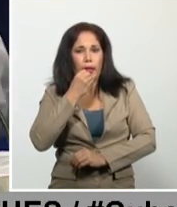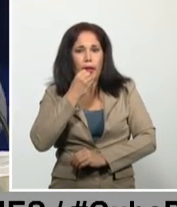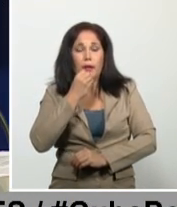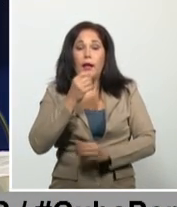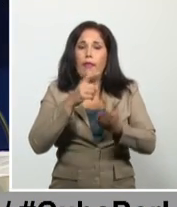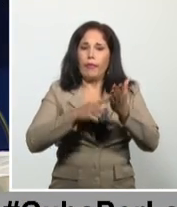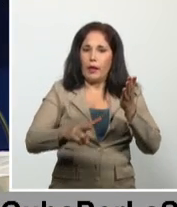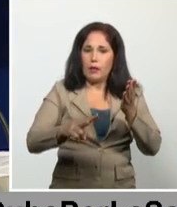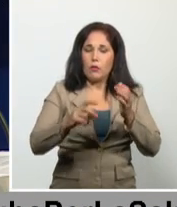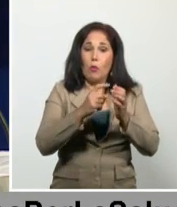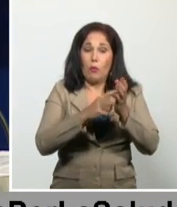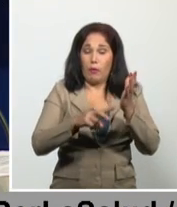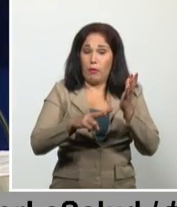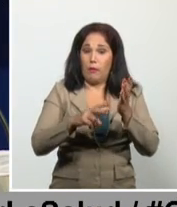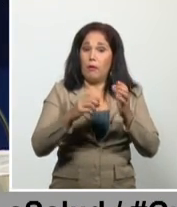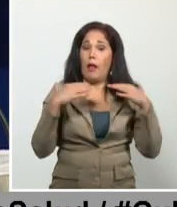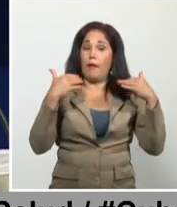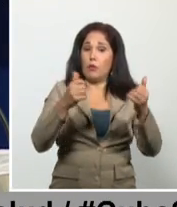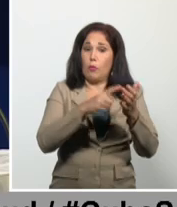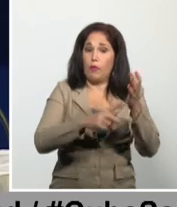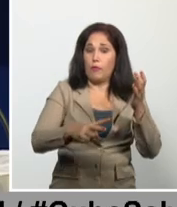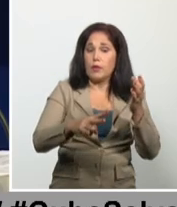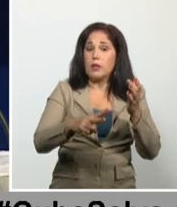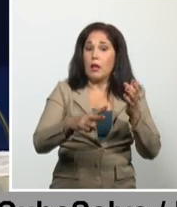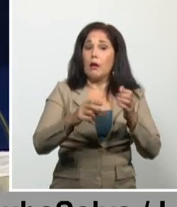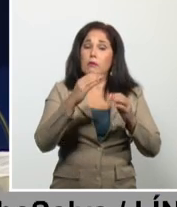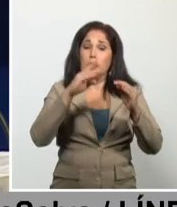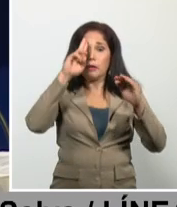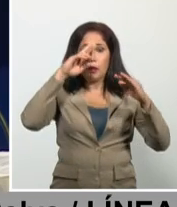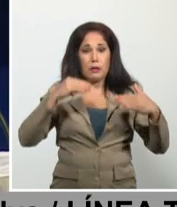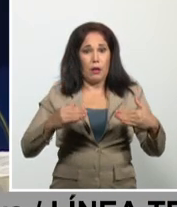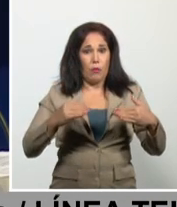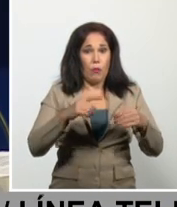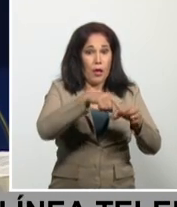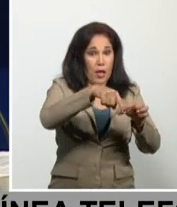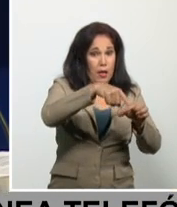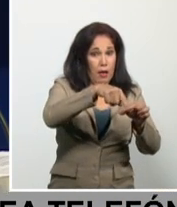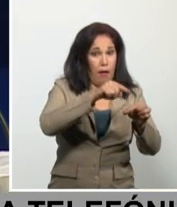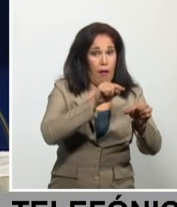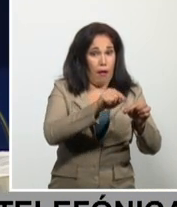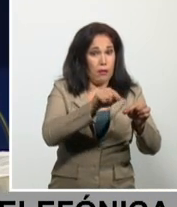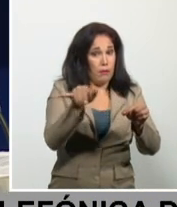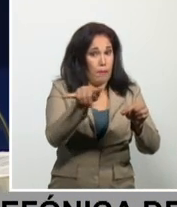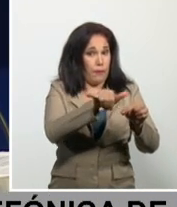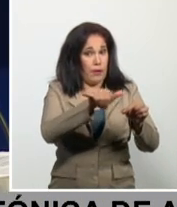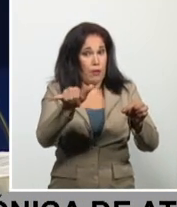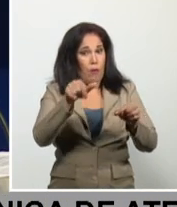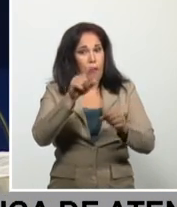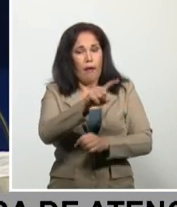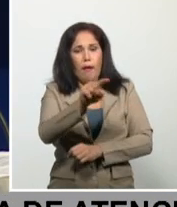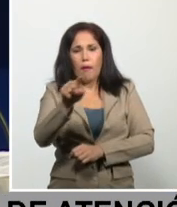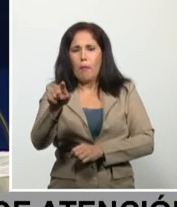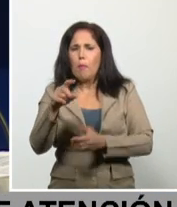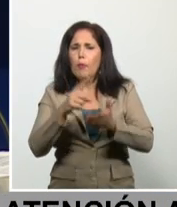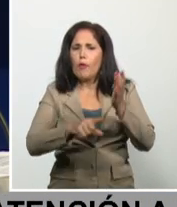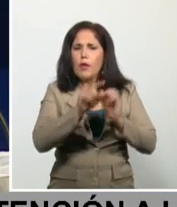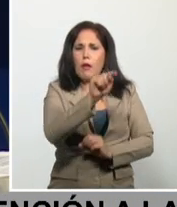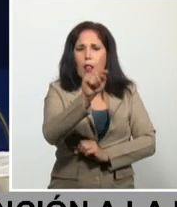provinciales de salud y el municipio especial Isla de la Juventud, y de igual manera en cada uno de los